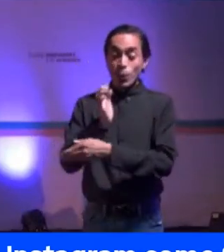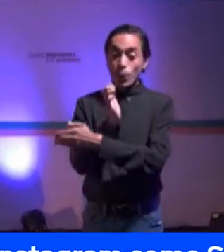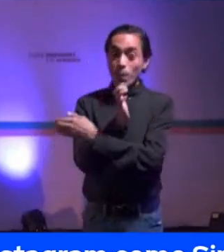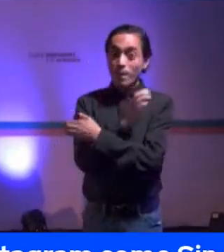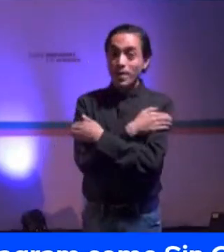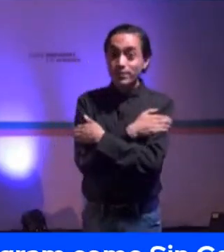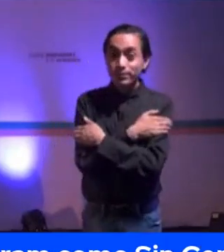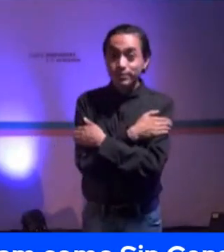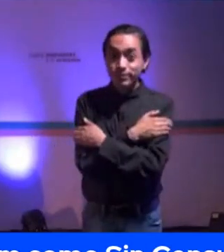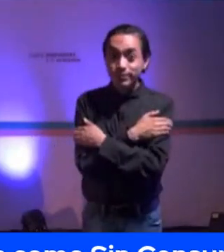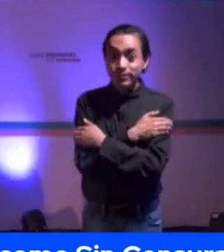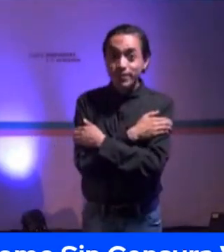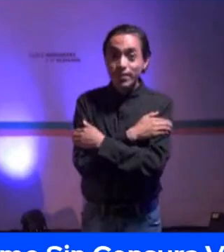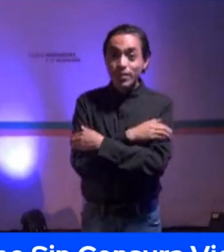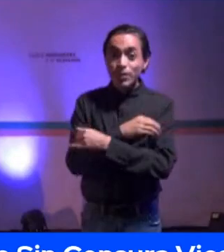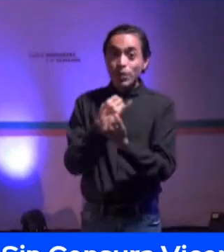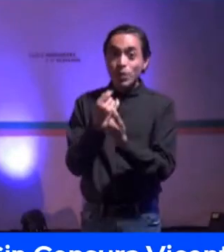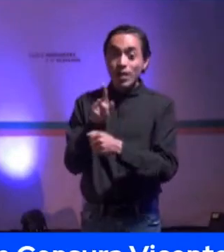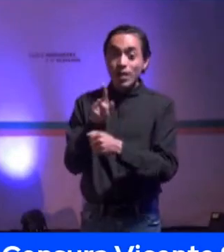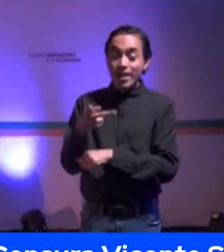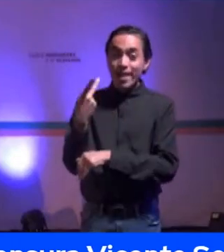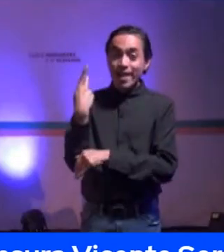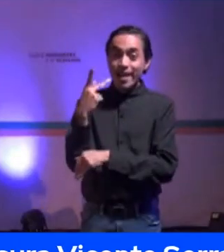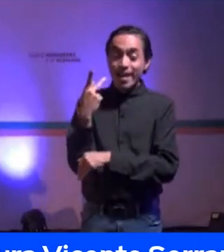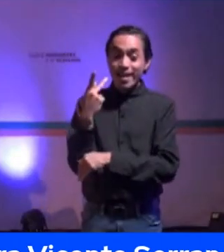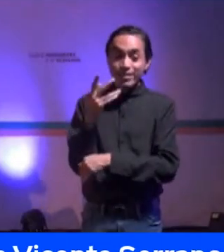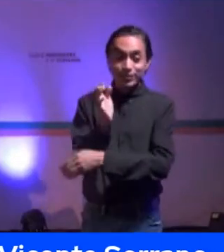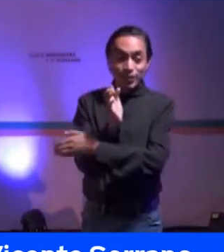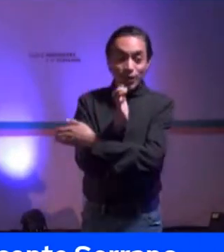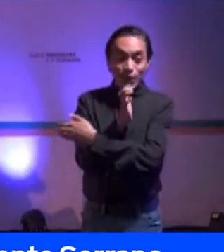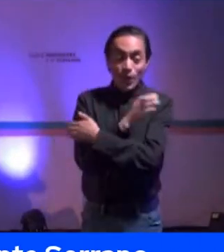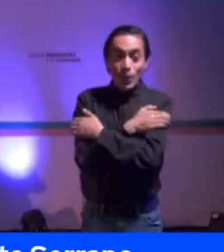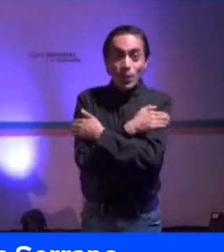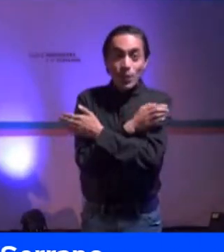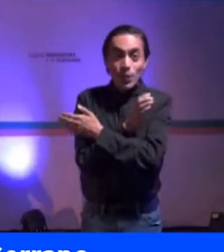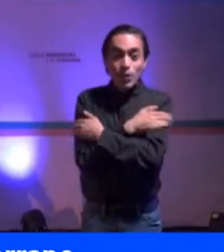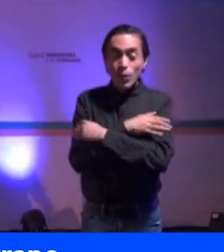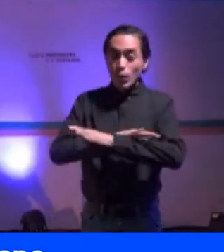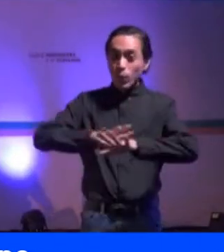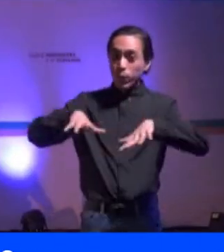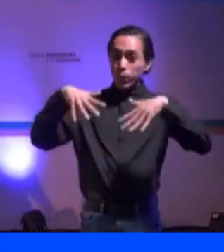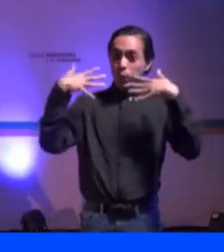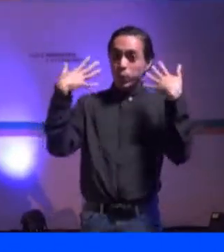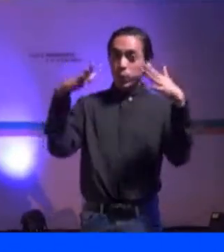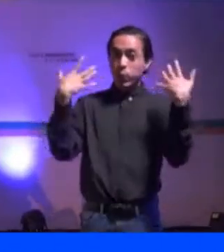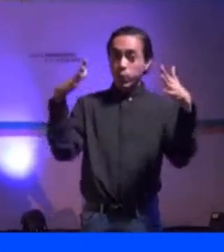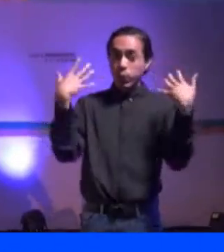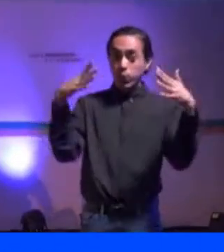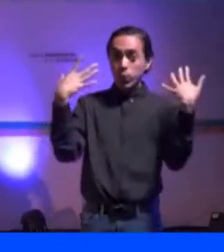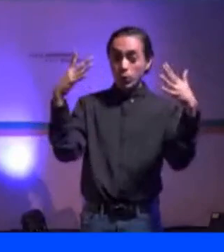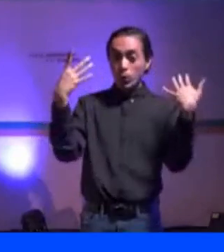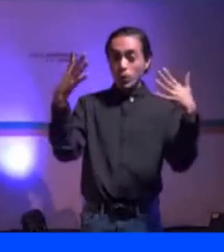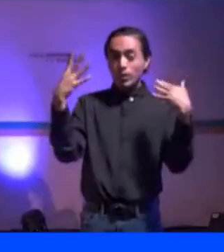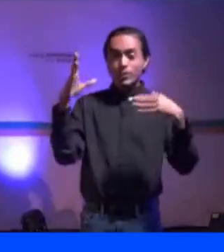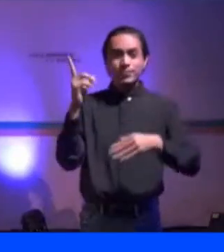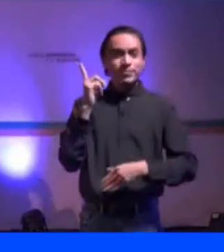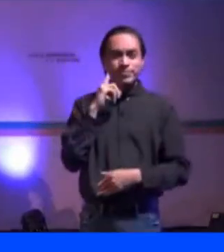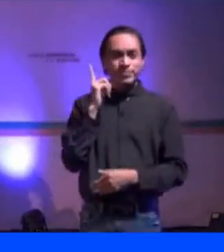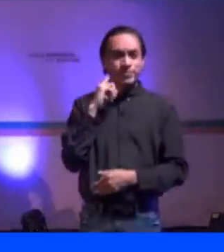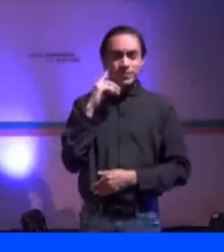abrazo. La diosa poblana. Démosle un fuerte abrazo y un aplauso a la directora de México. ¿Cómo está, mi gente